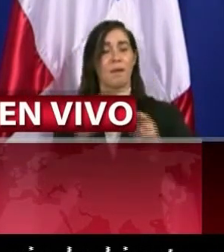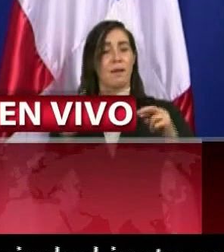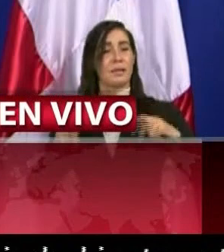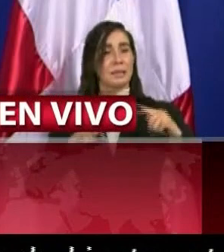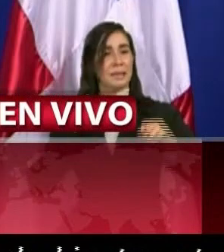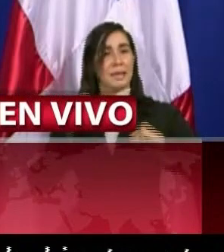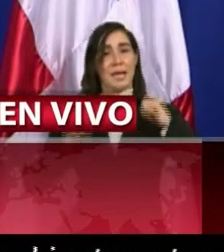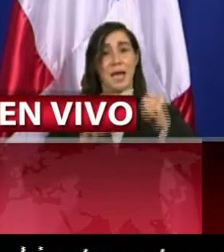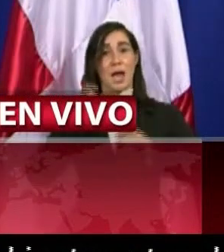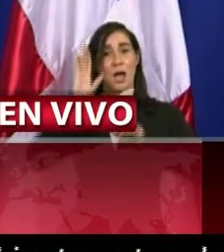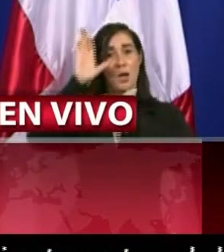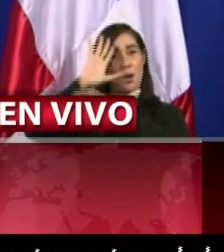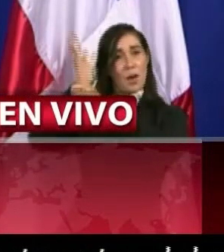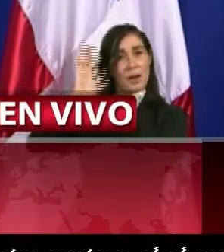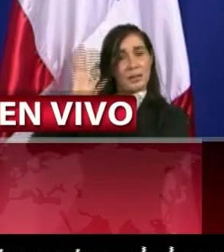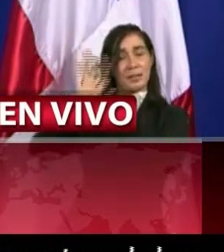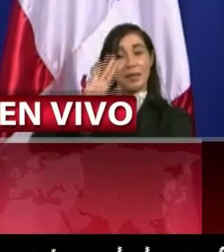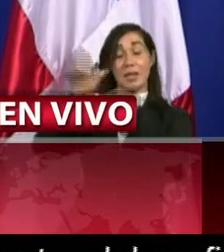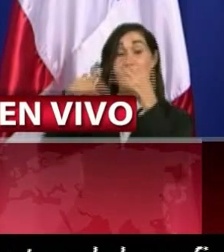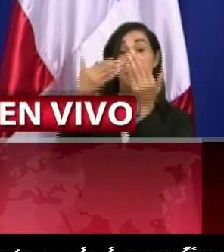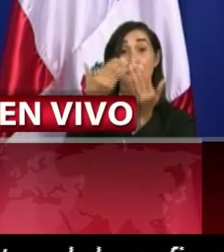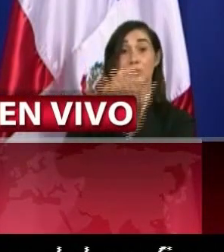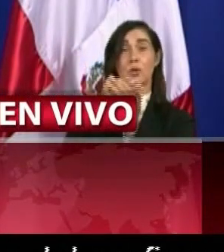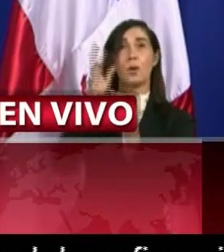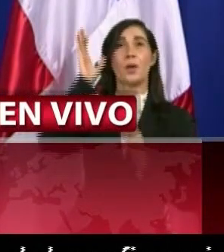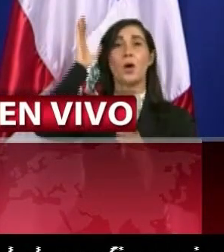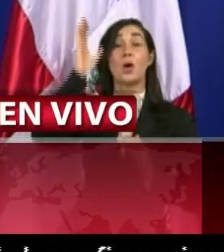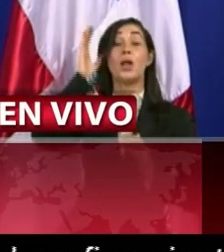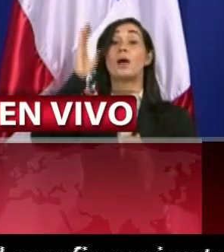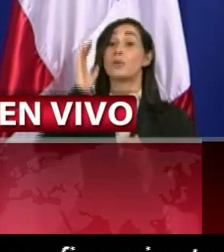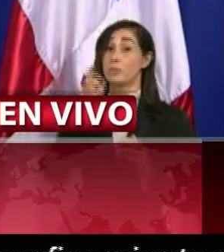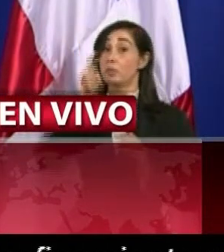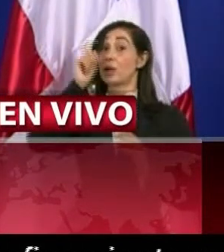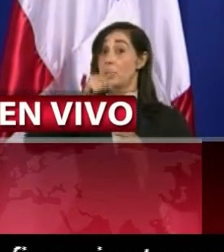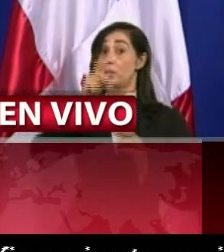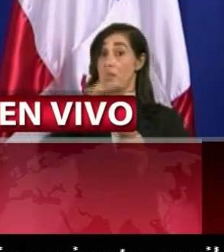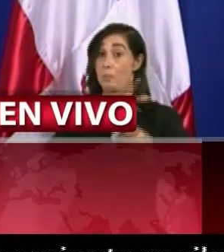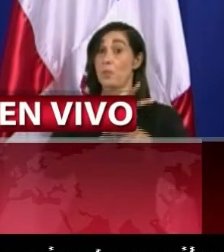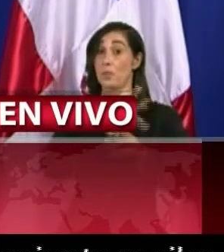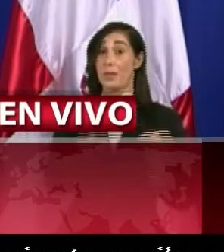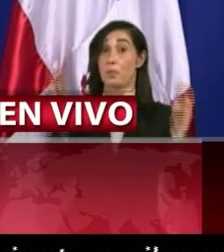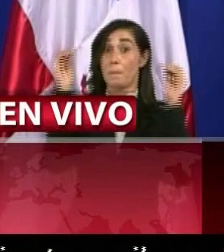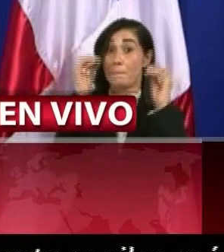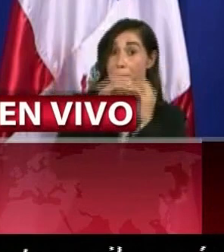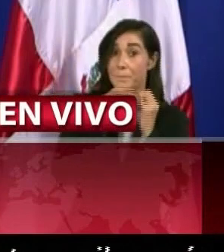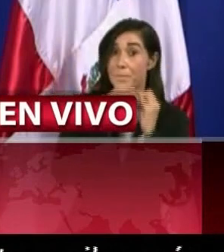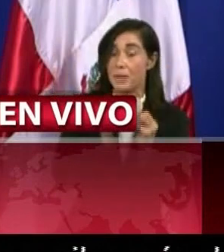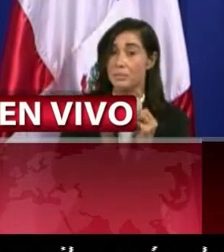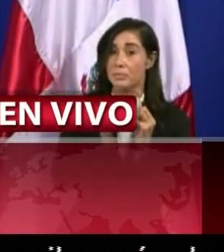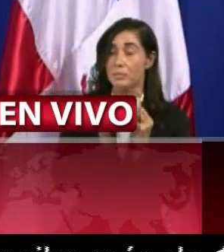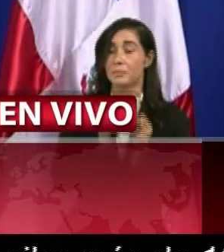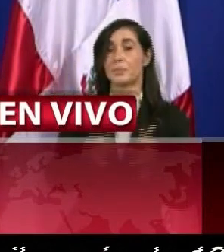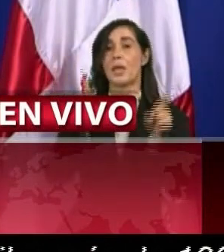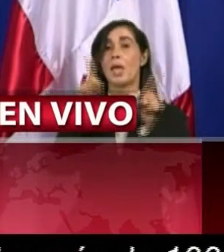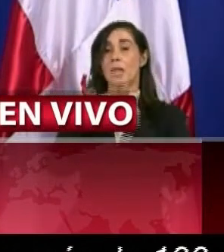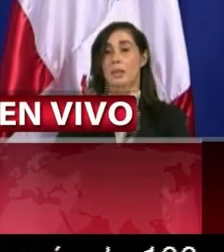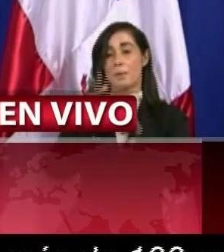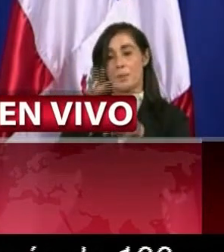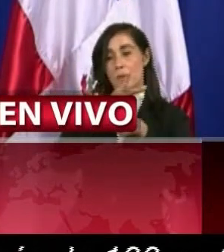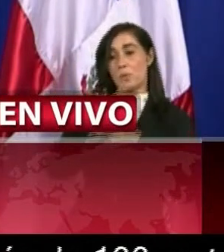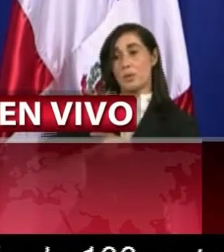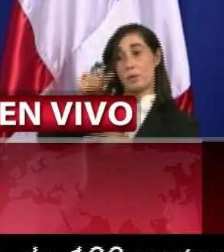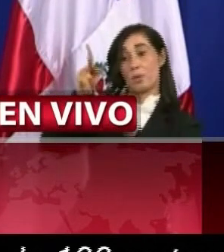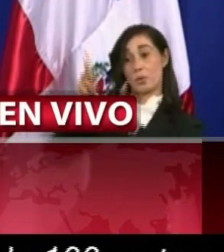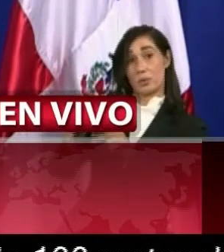al cine, pero lo haremos con la conciencia de que debemos cuidarnos. Debemos también cuidar al que nos